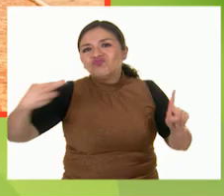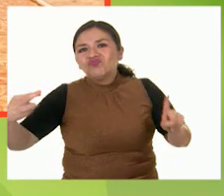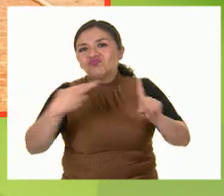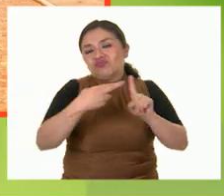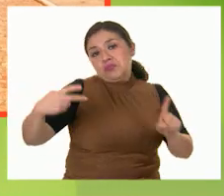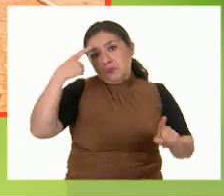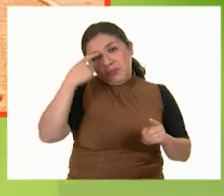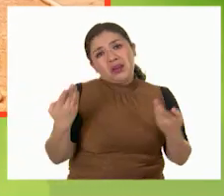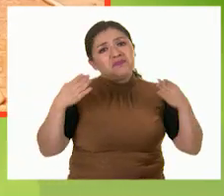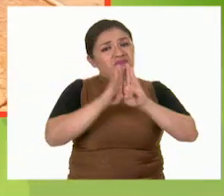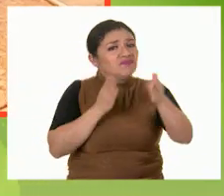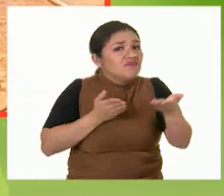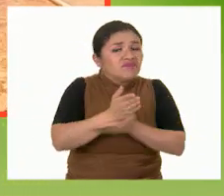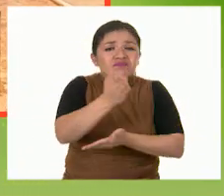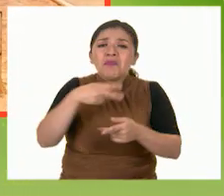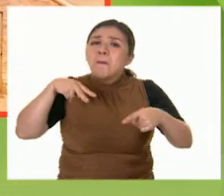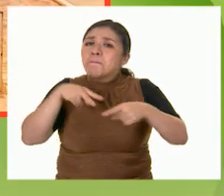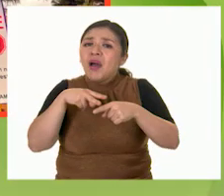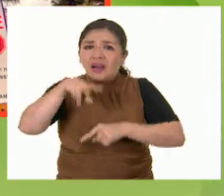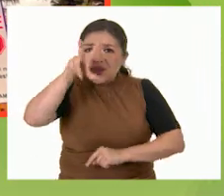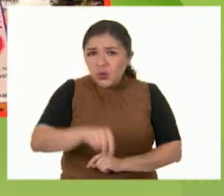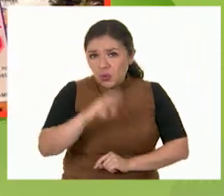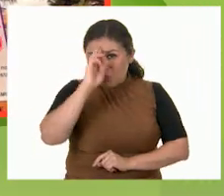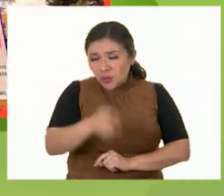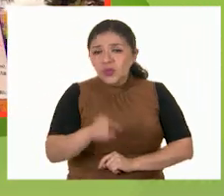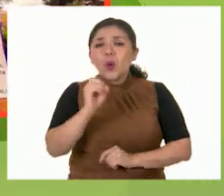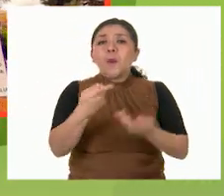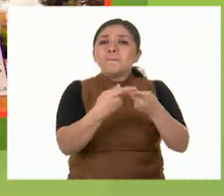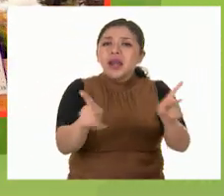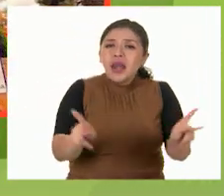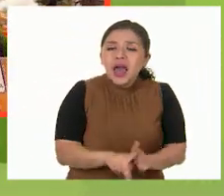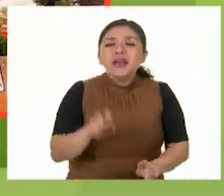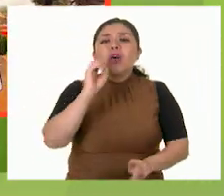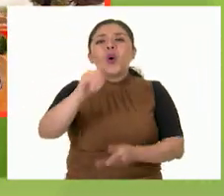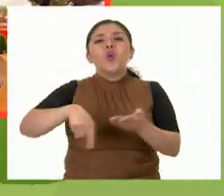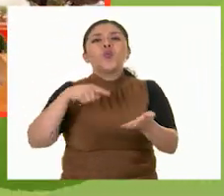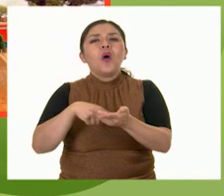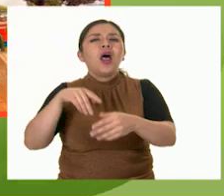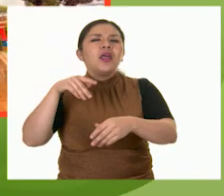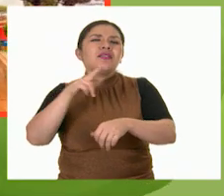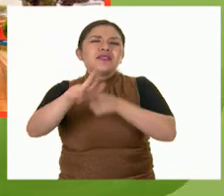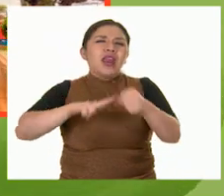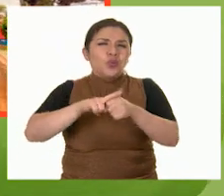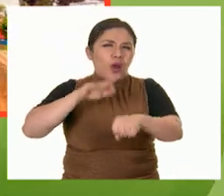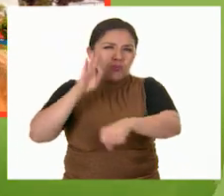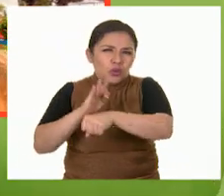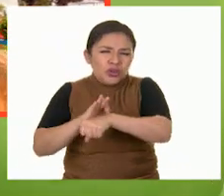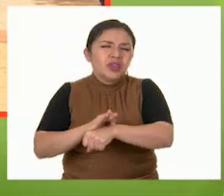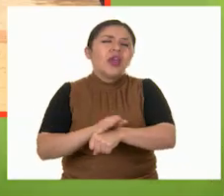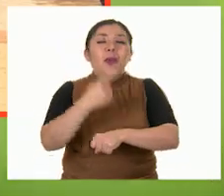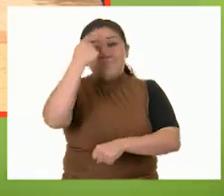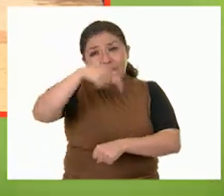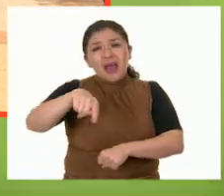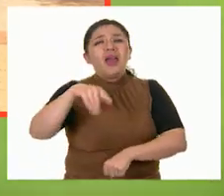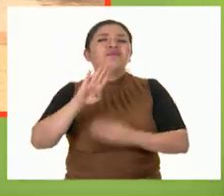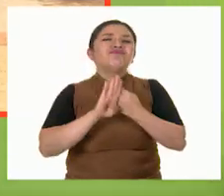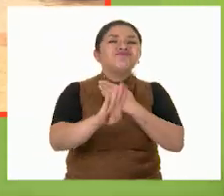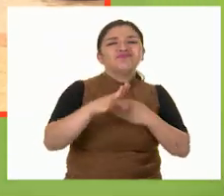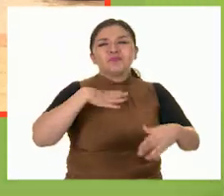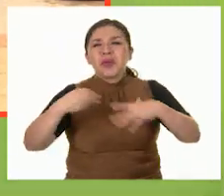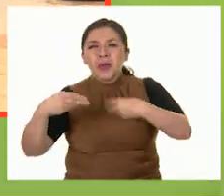el acceso a lugares como parques, plazas, áreas naturales protegidas y otros para evitar los